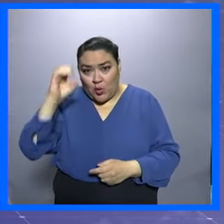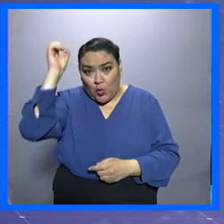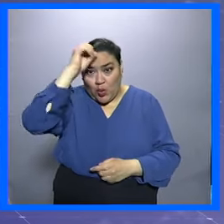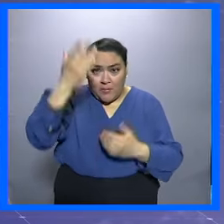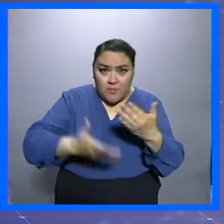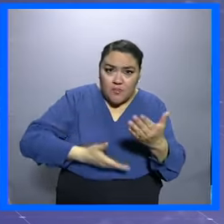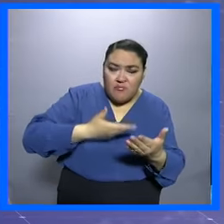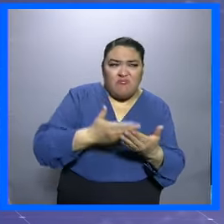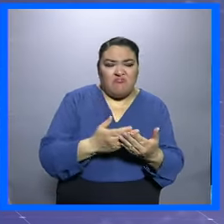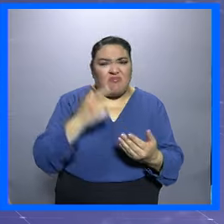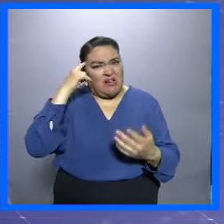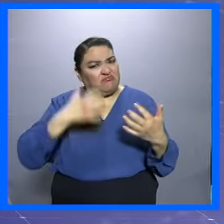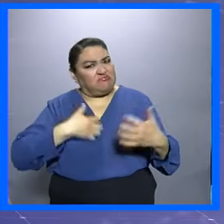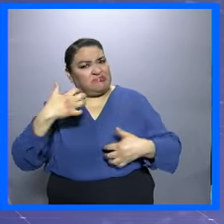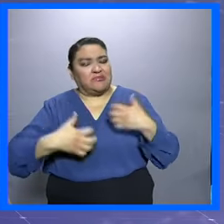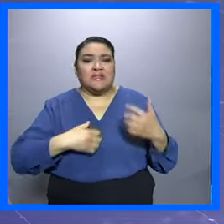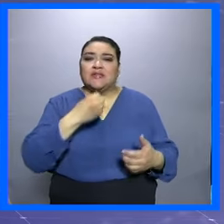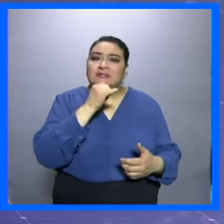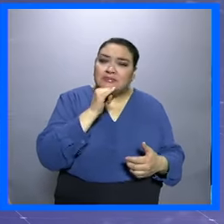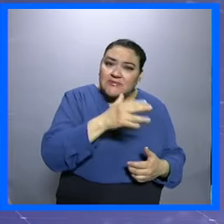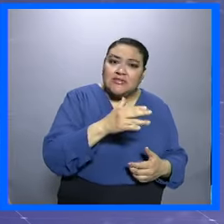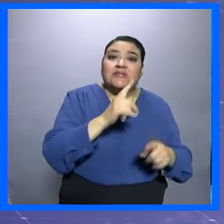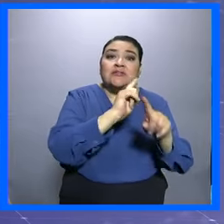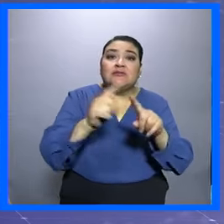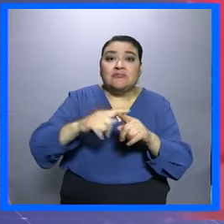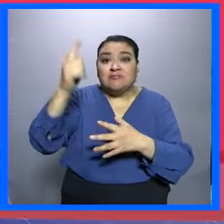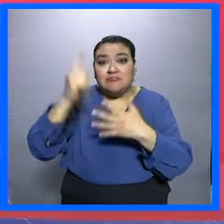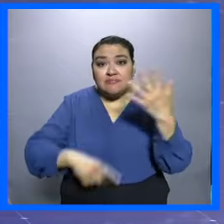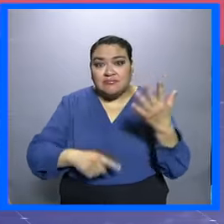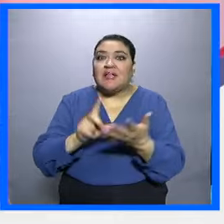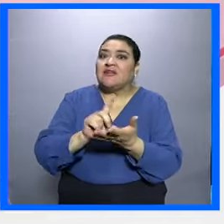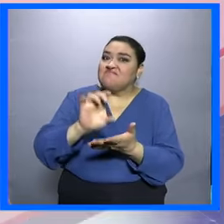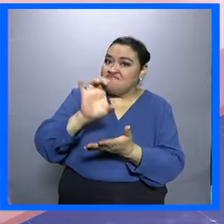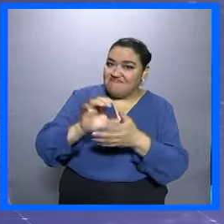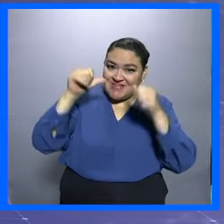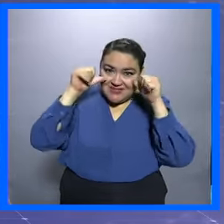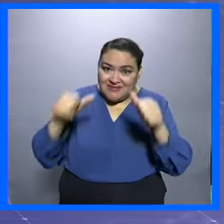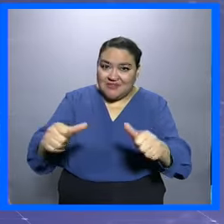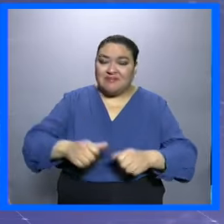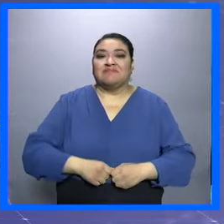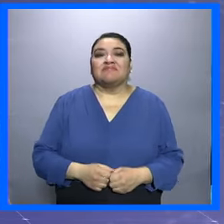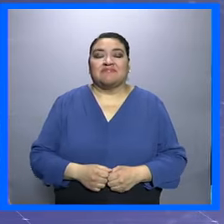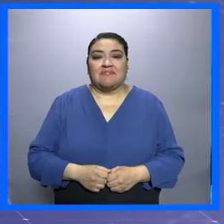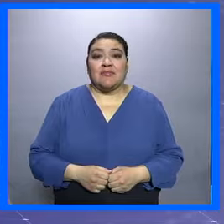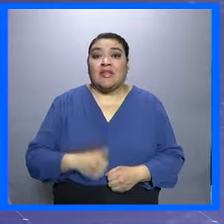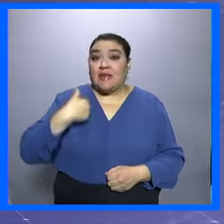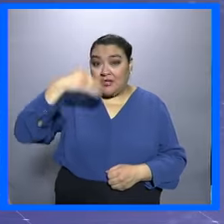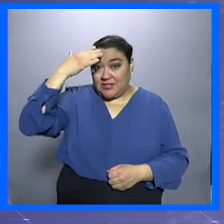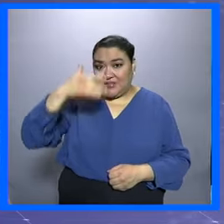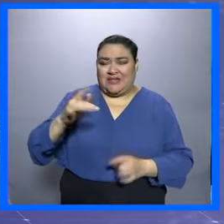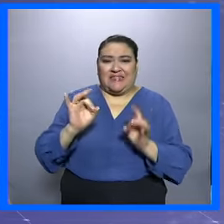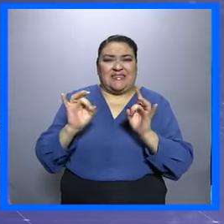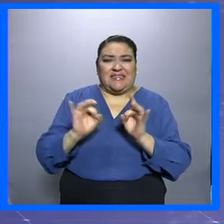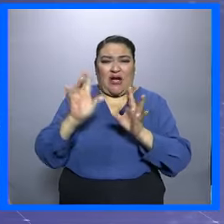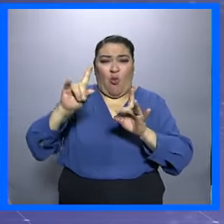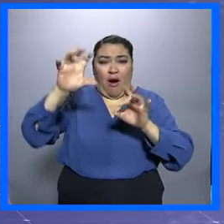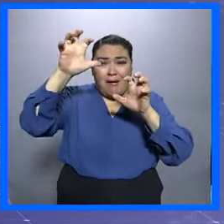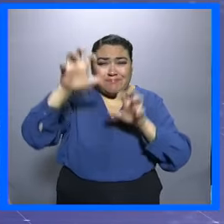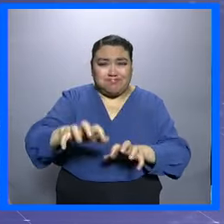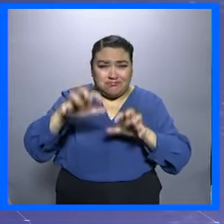propuestas de casi 100 personas con algún tipo de discapacidad. En apoyo a los damnificados por las lluvias